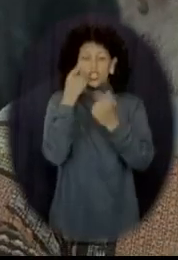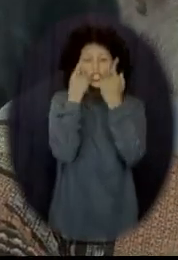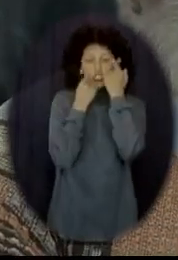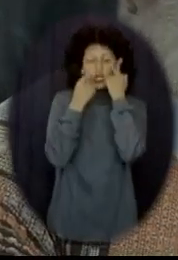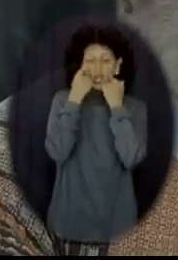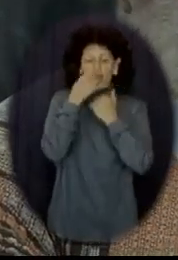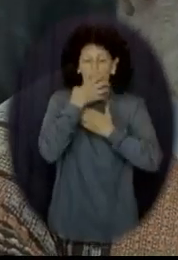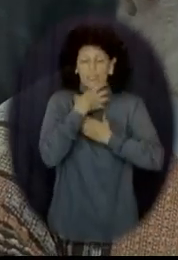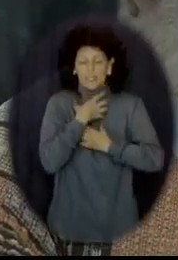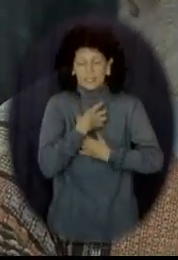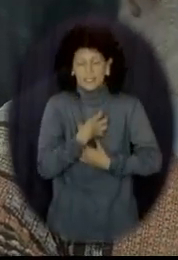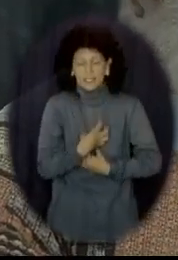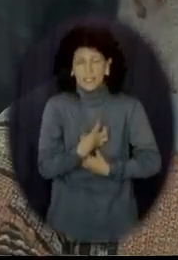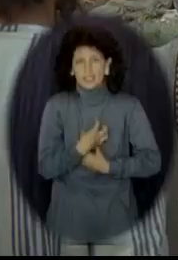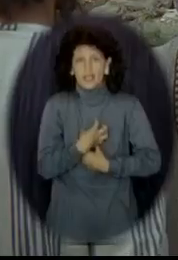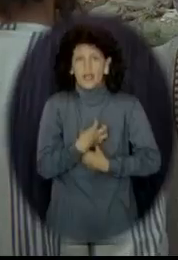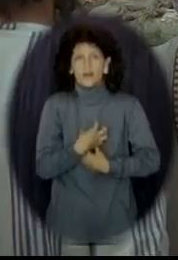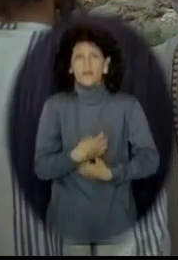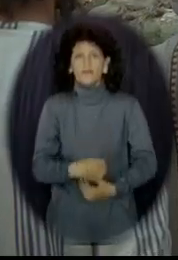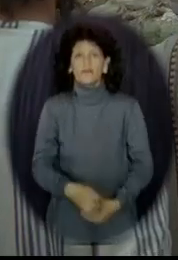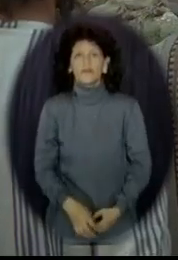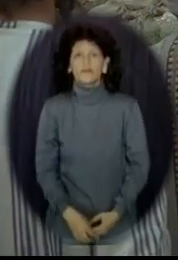tristeza.